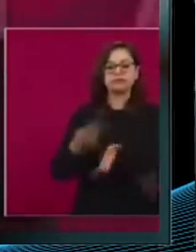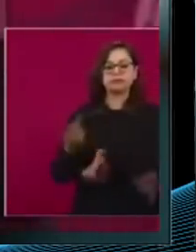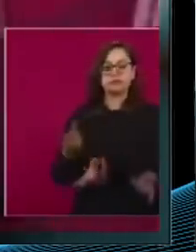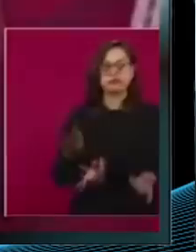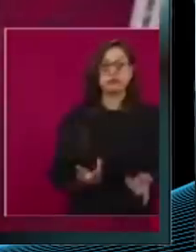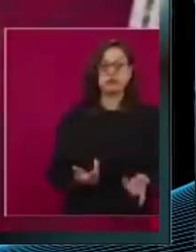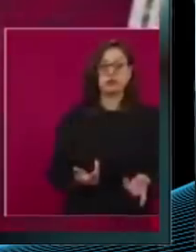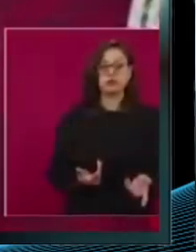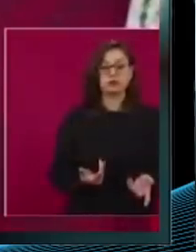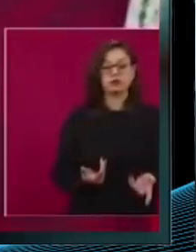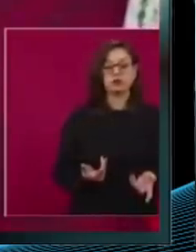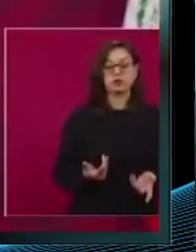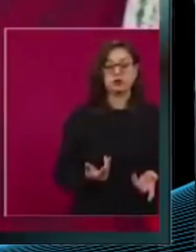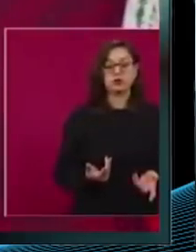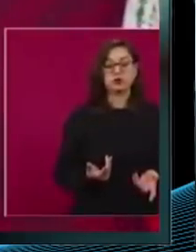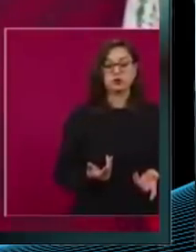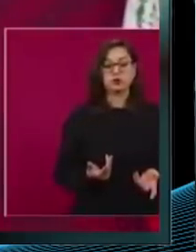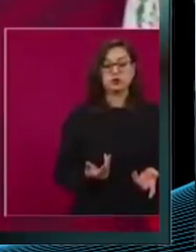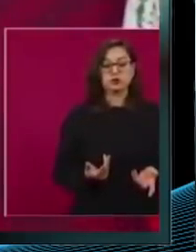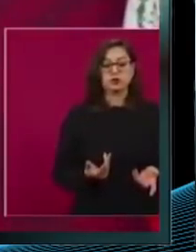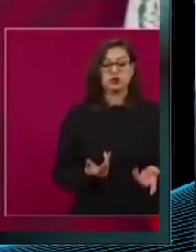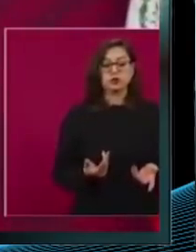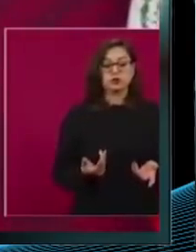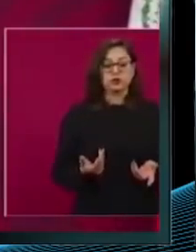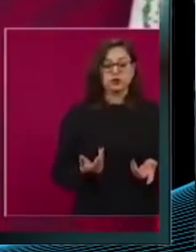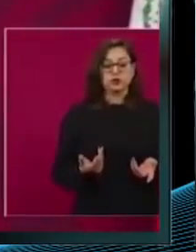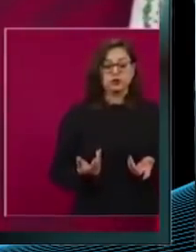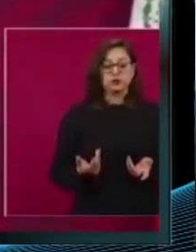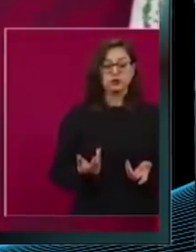hasta con